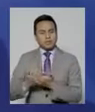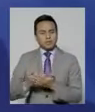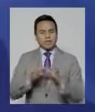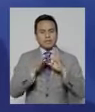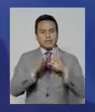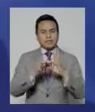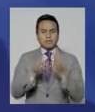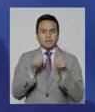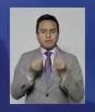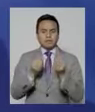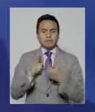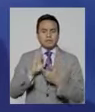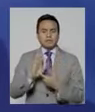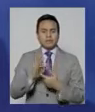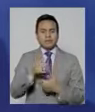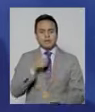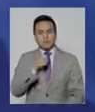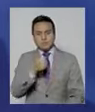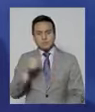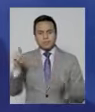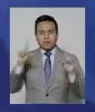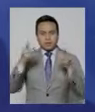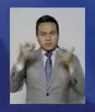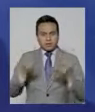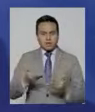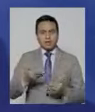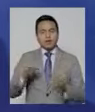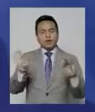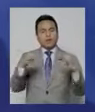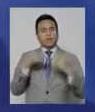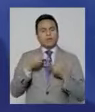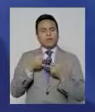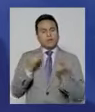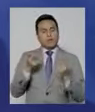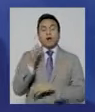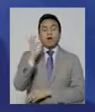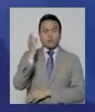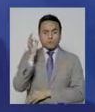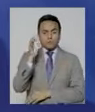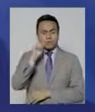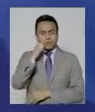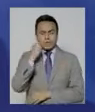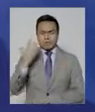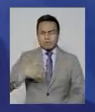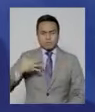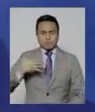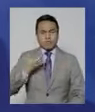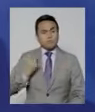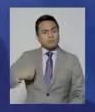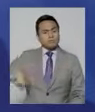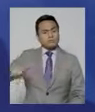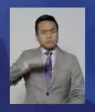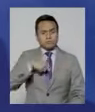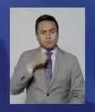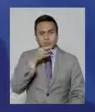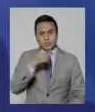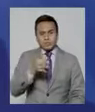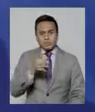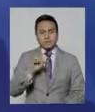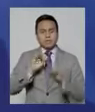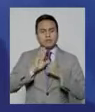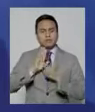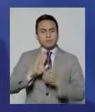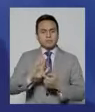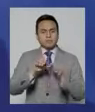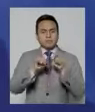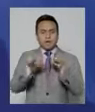obviamente la presencia de la prensa en esta conferencia o en esta reunión, que es fundamental para nosotros, como dije, para